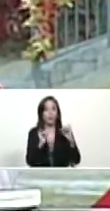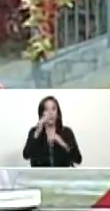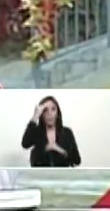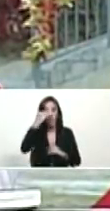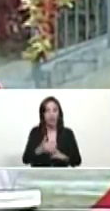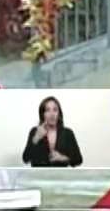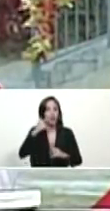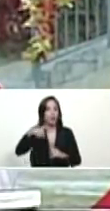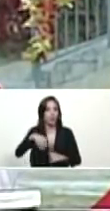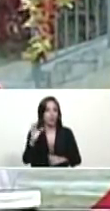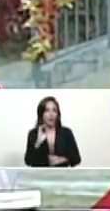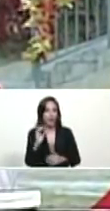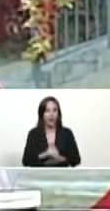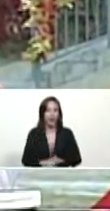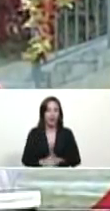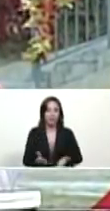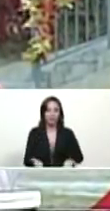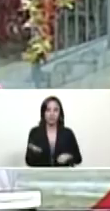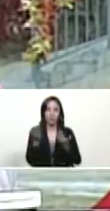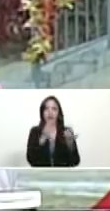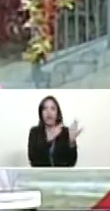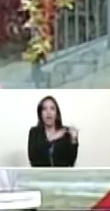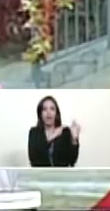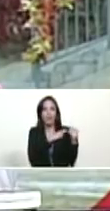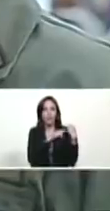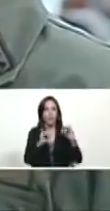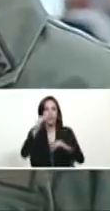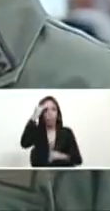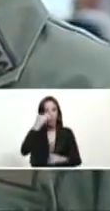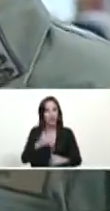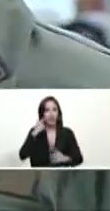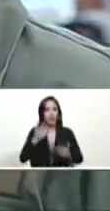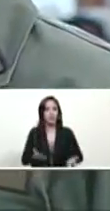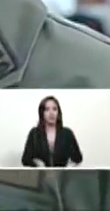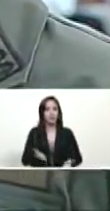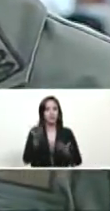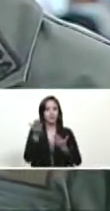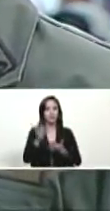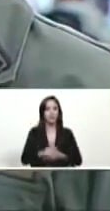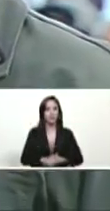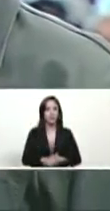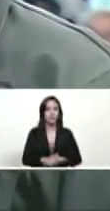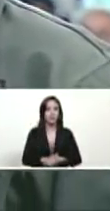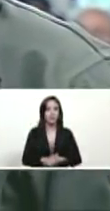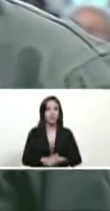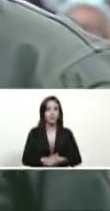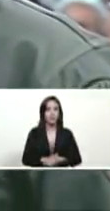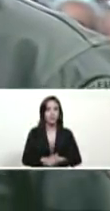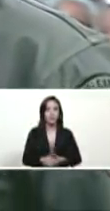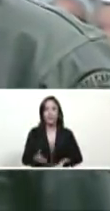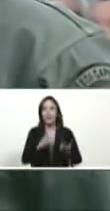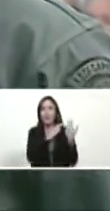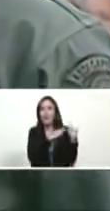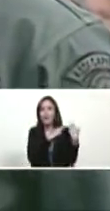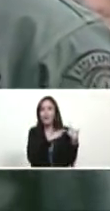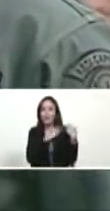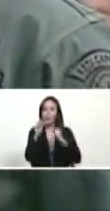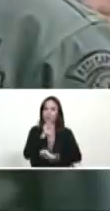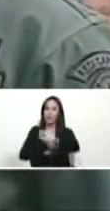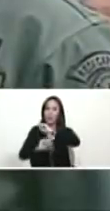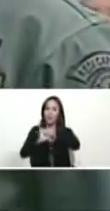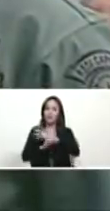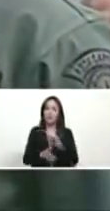de Caracas, al mayor general Alexis Rodríguez Cabello, jefe de la Región Estratégica de Defensa